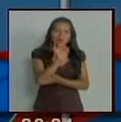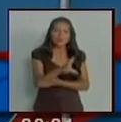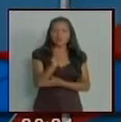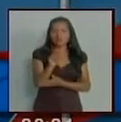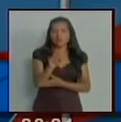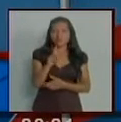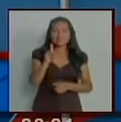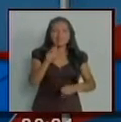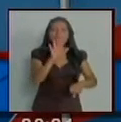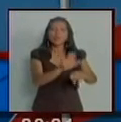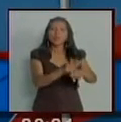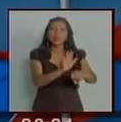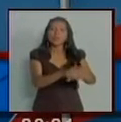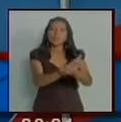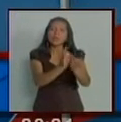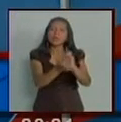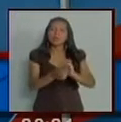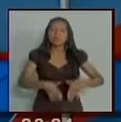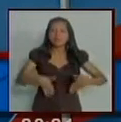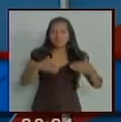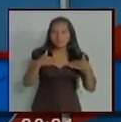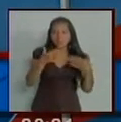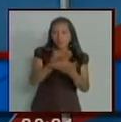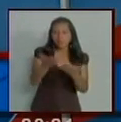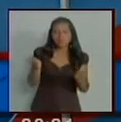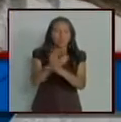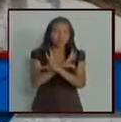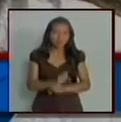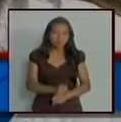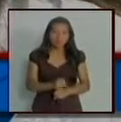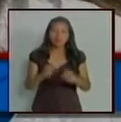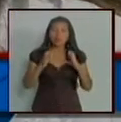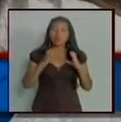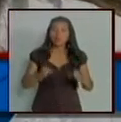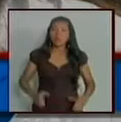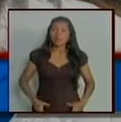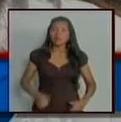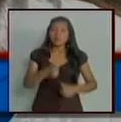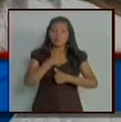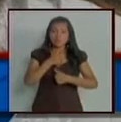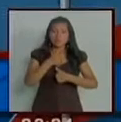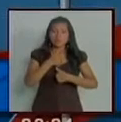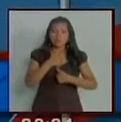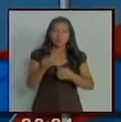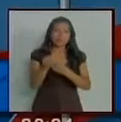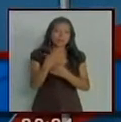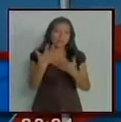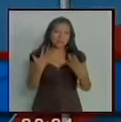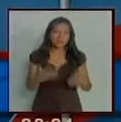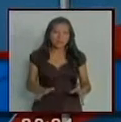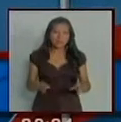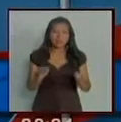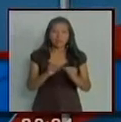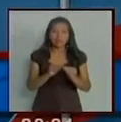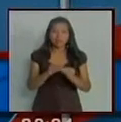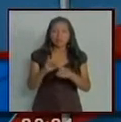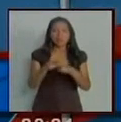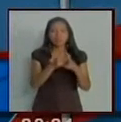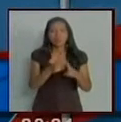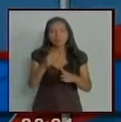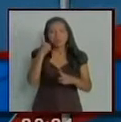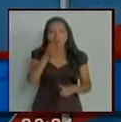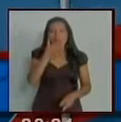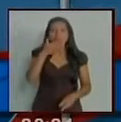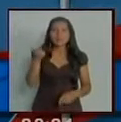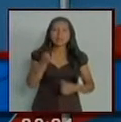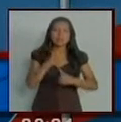aconsejar. Muchas veces esas situaciones pueden ser reversibles. Nuestro cuerpo nos avisa y si tomamos los recaudos necesarios, podemos mejorar